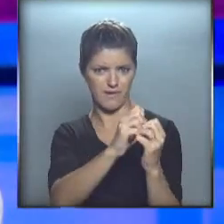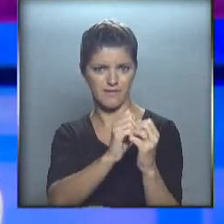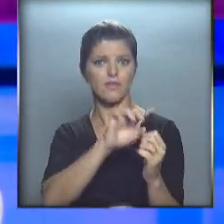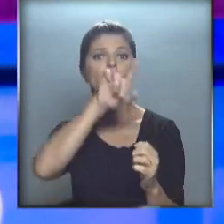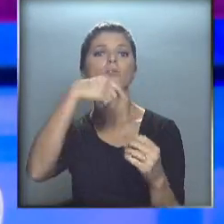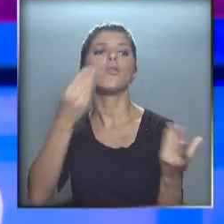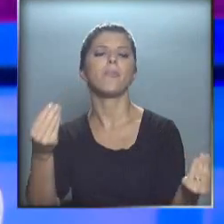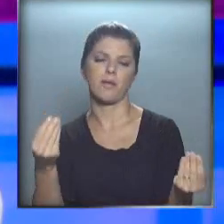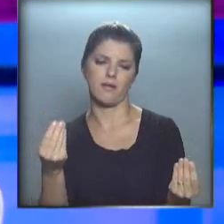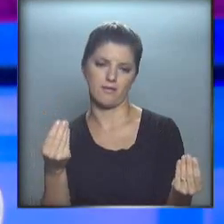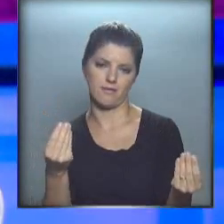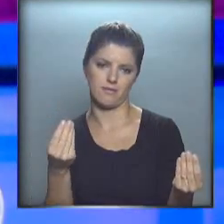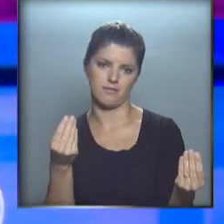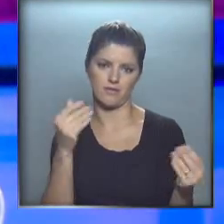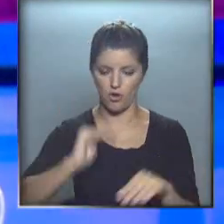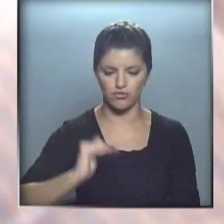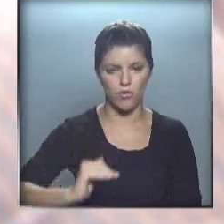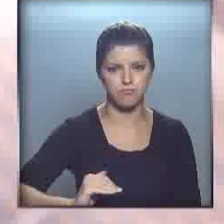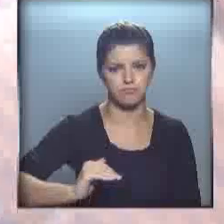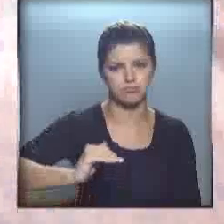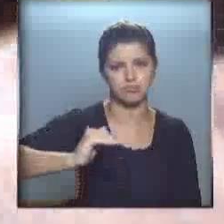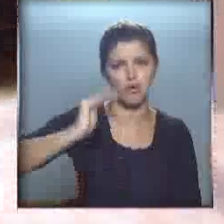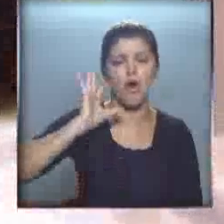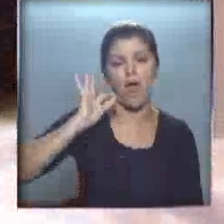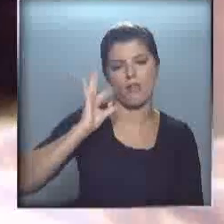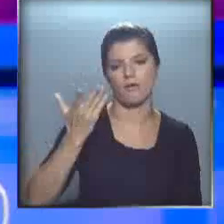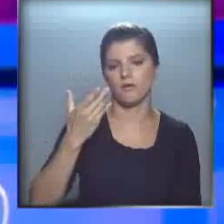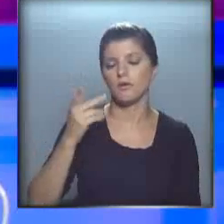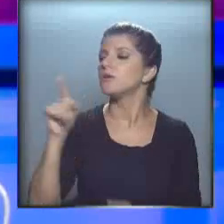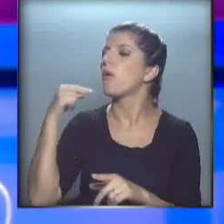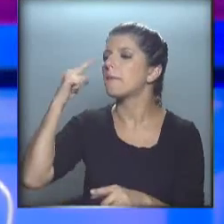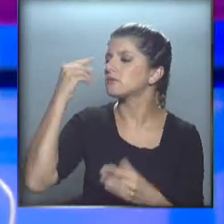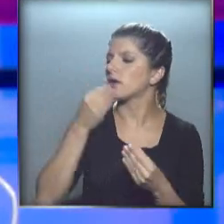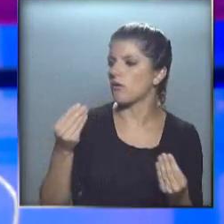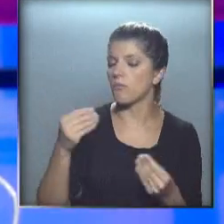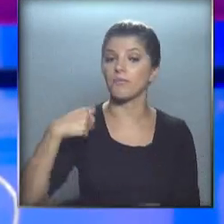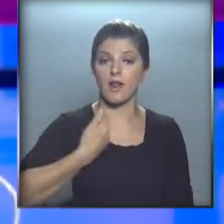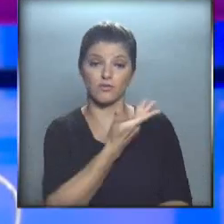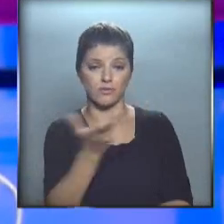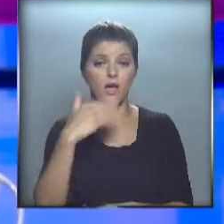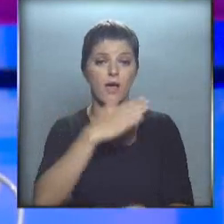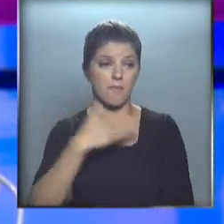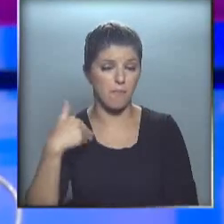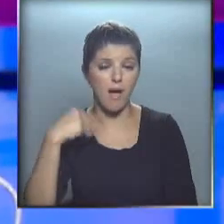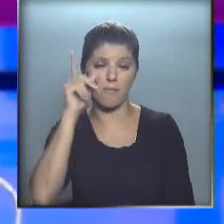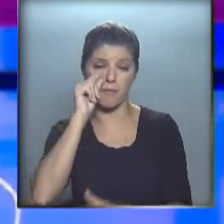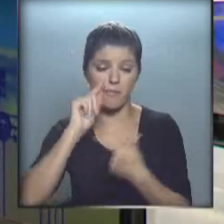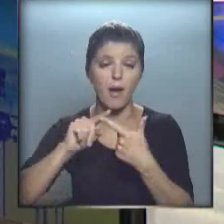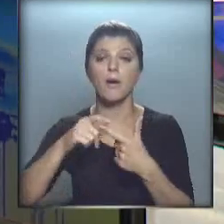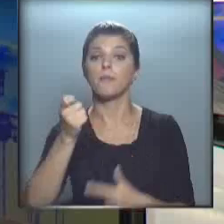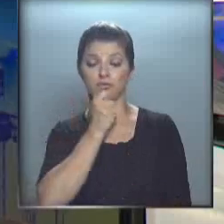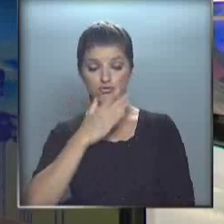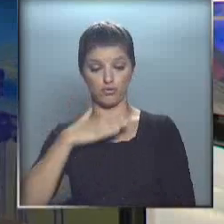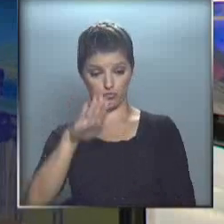de algún lado. O sea, los chicos crecen con una influencia. ¿De dónde pensás, Anael? Y de la sociedad, de los padres, pueden ser un montón de cosas. Porque si vos le enseñás a tu